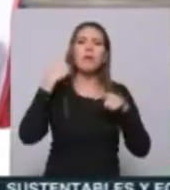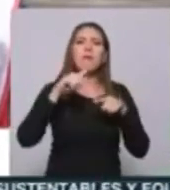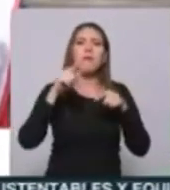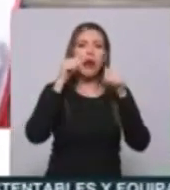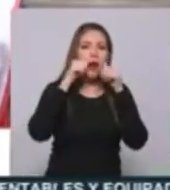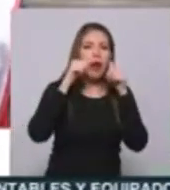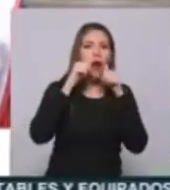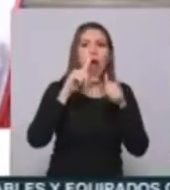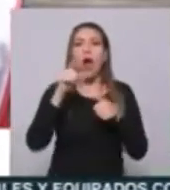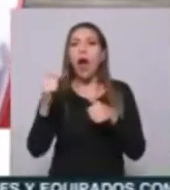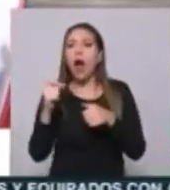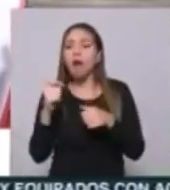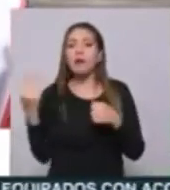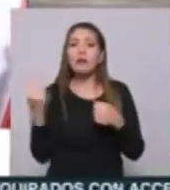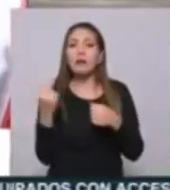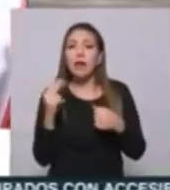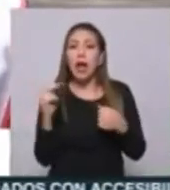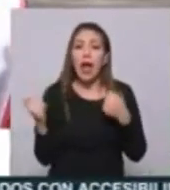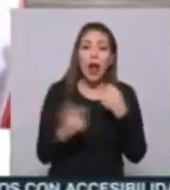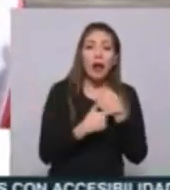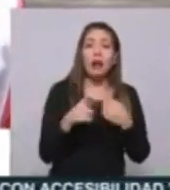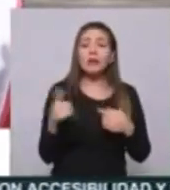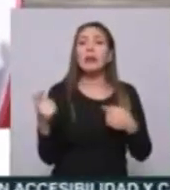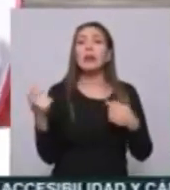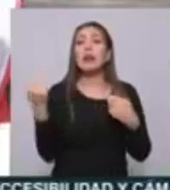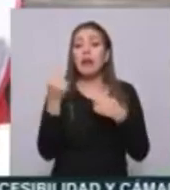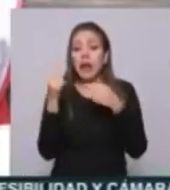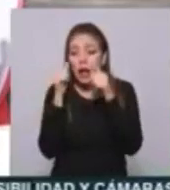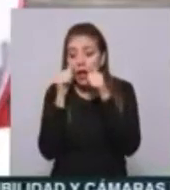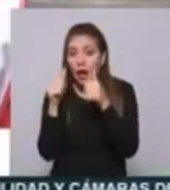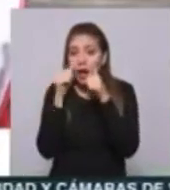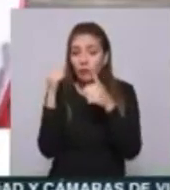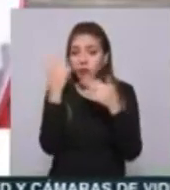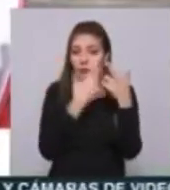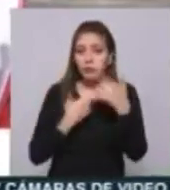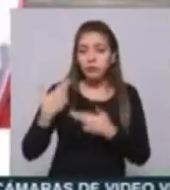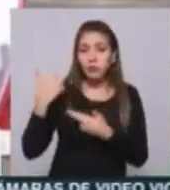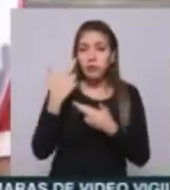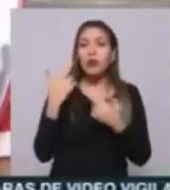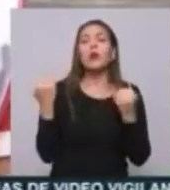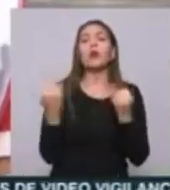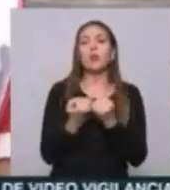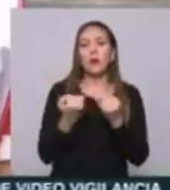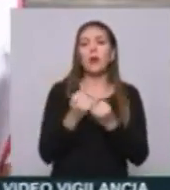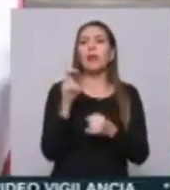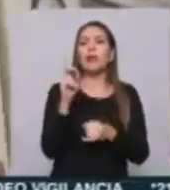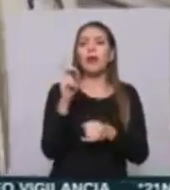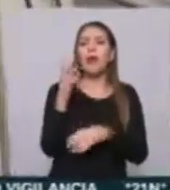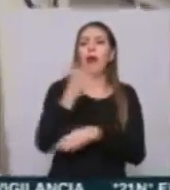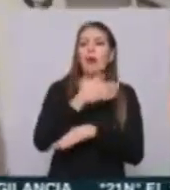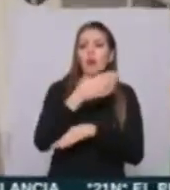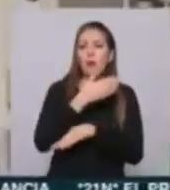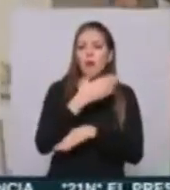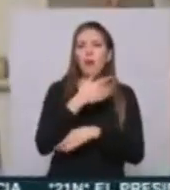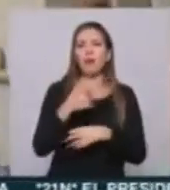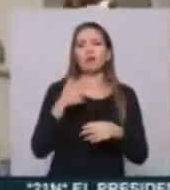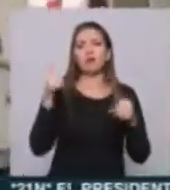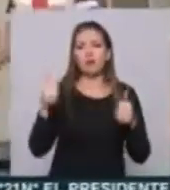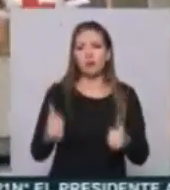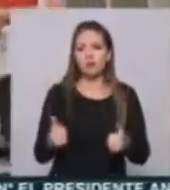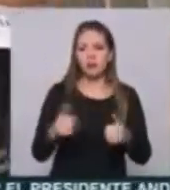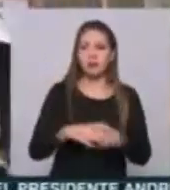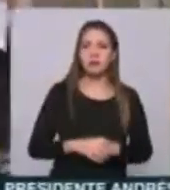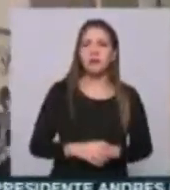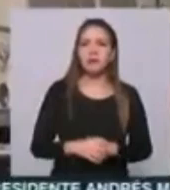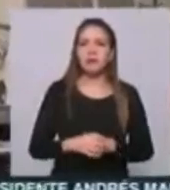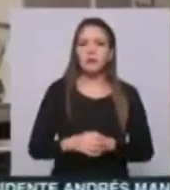cualquier servicio que se presente, que necesiten atender, y 30 ambulancias que van a estar también pendientes. Para el desfile